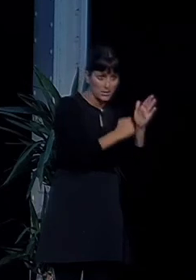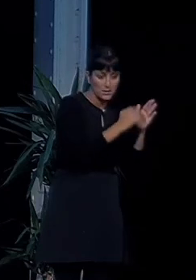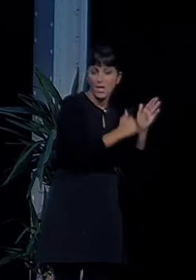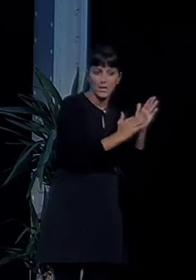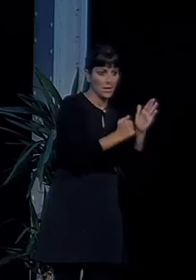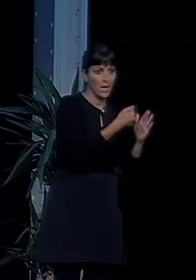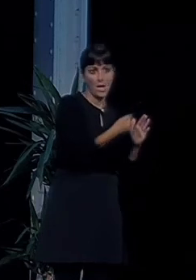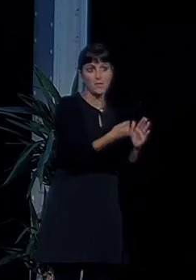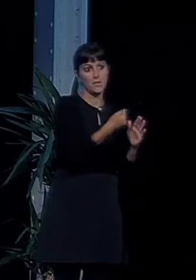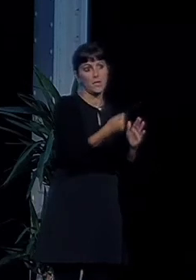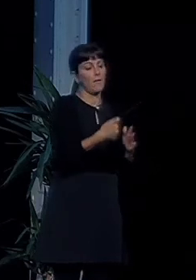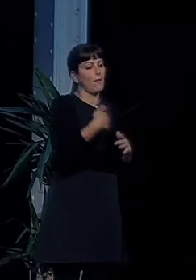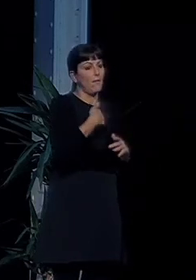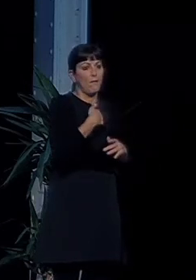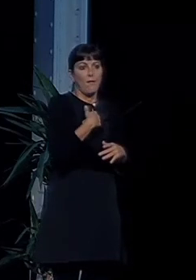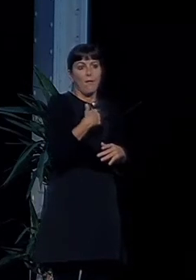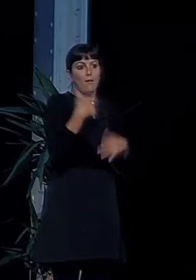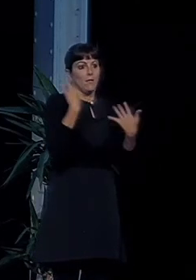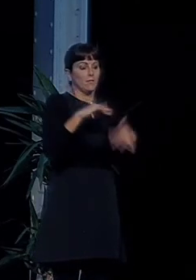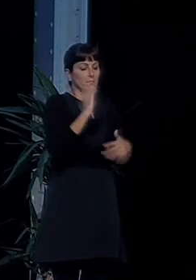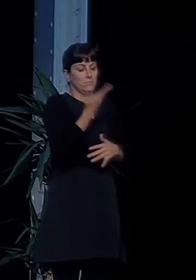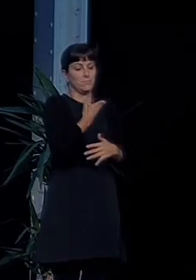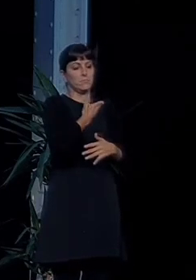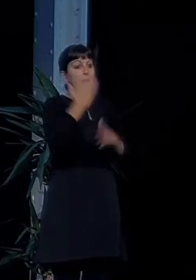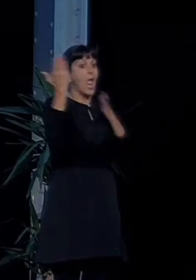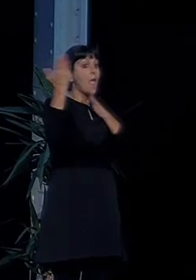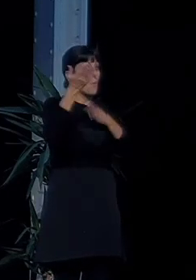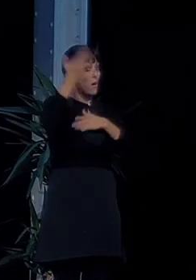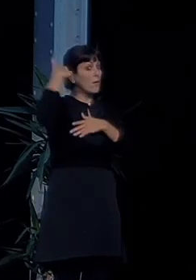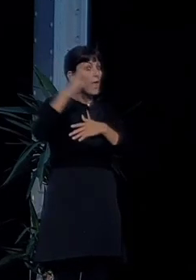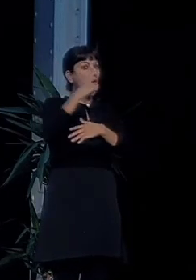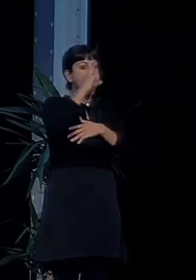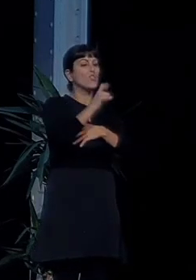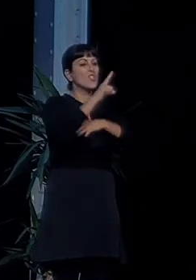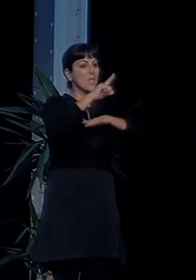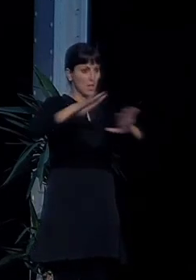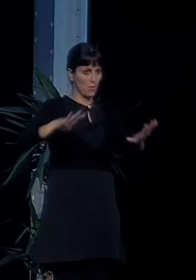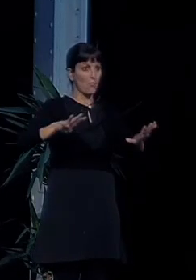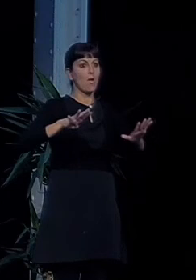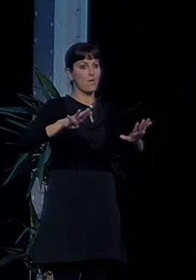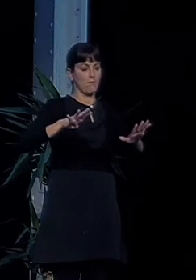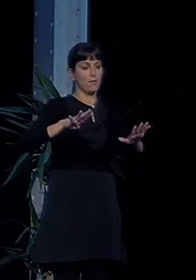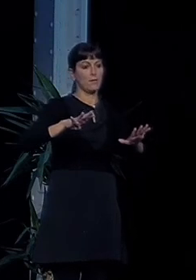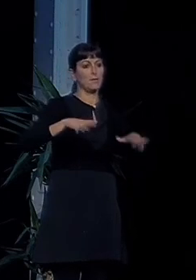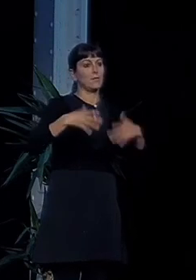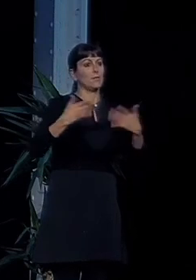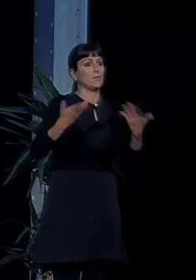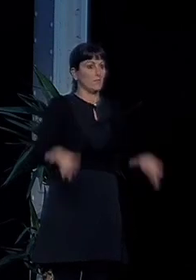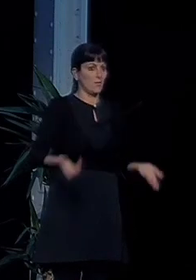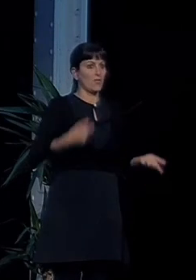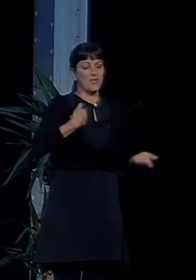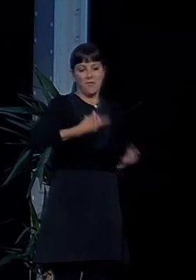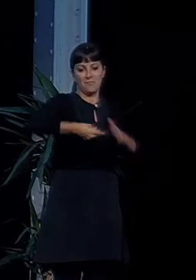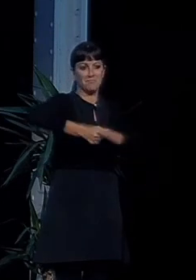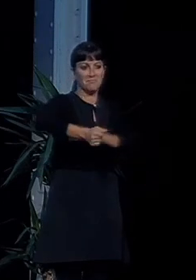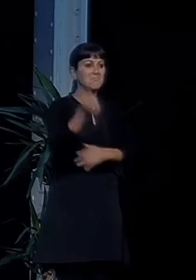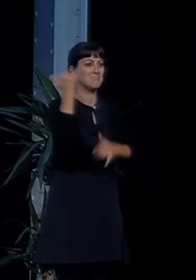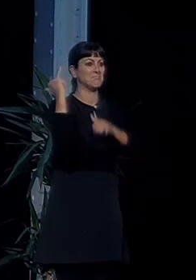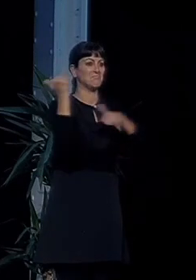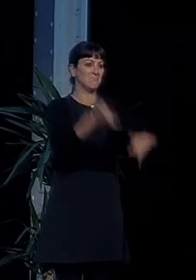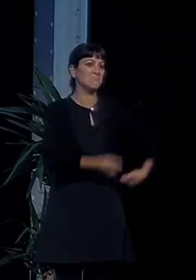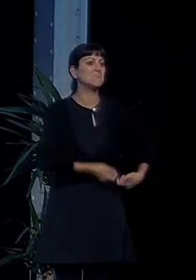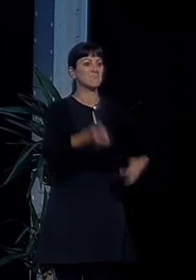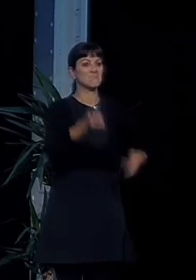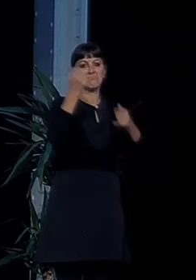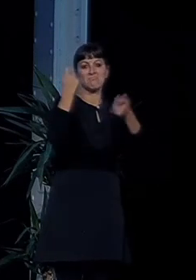porque yo tengo 45 años, en ese momento tenía 19, o sea, estaba en pleno momento, pues eso, de salir, de expandirme, de